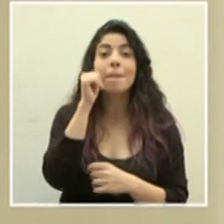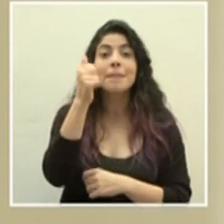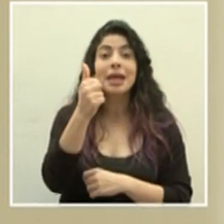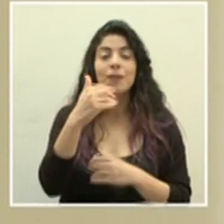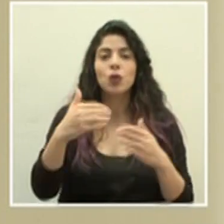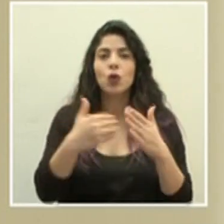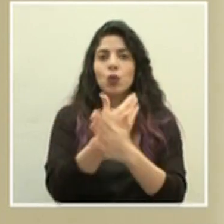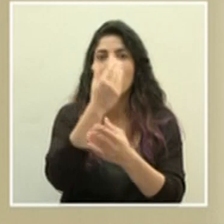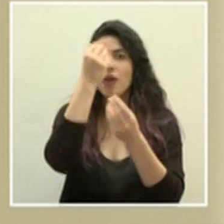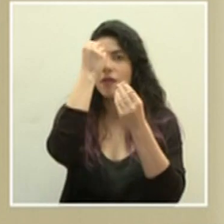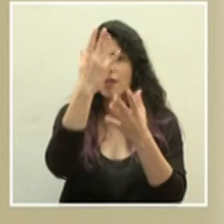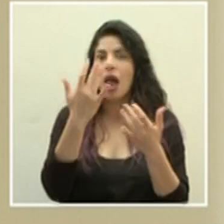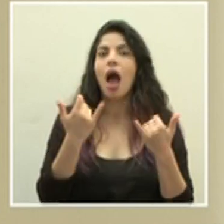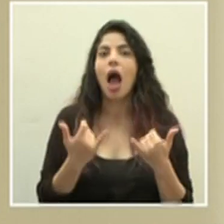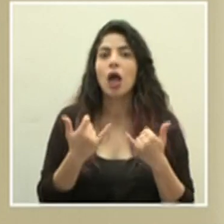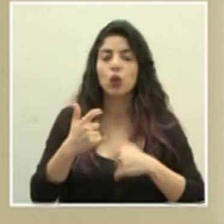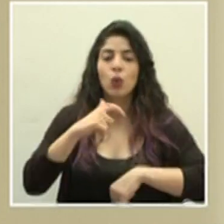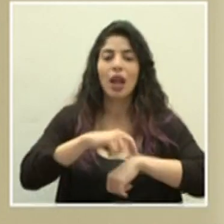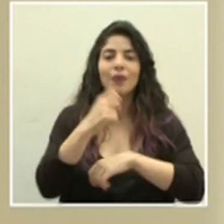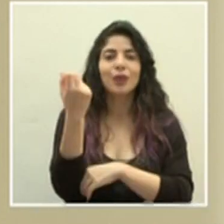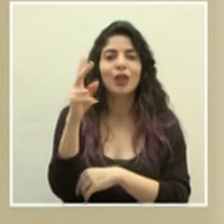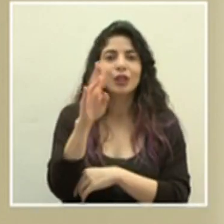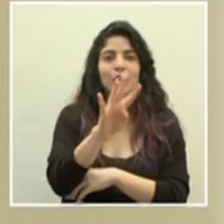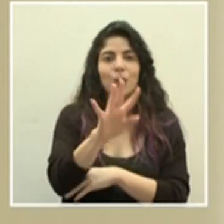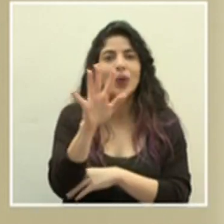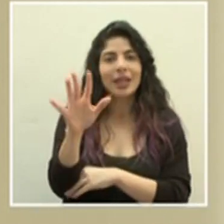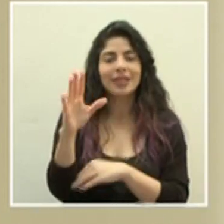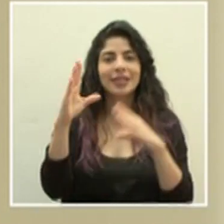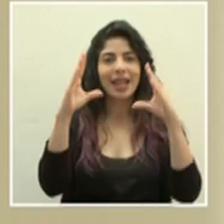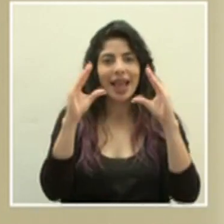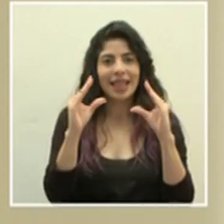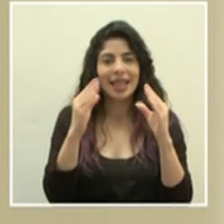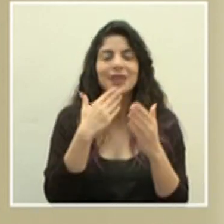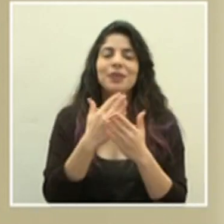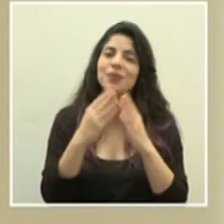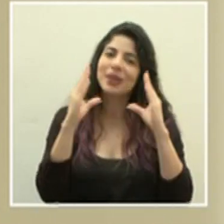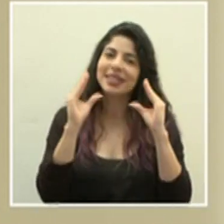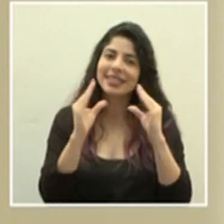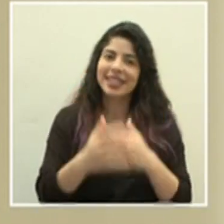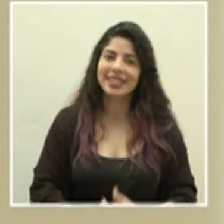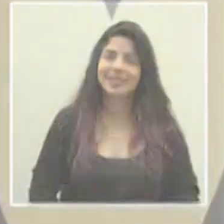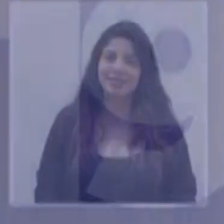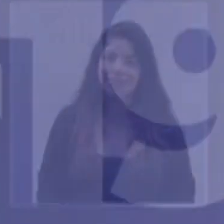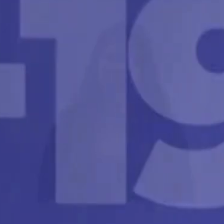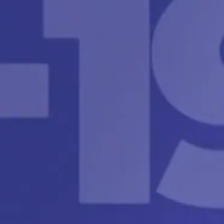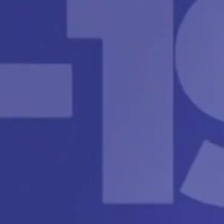mañana con una nueva actualización al ser las 12:45 de la tarde. Muy buenas tardes.